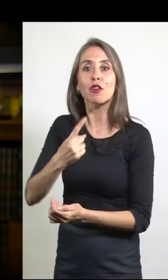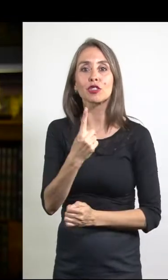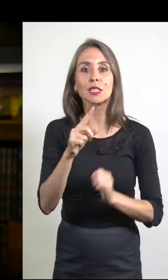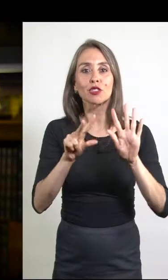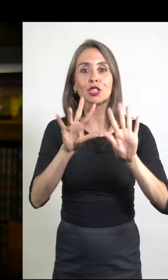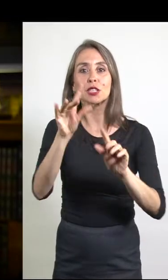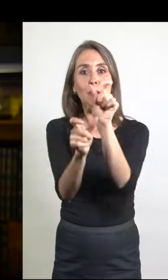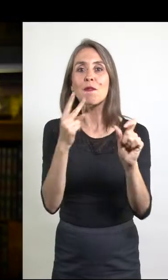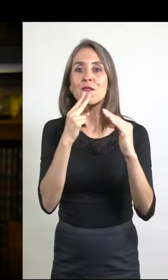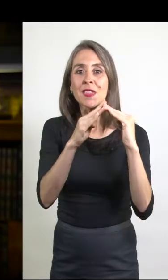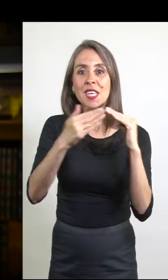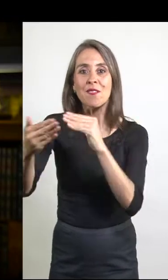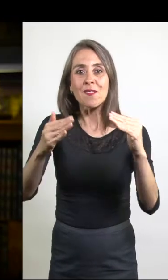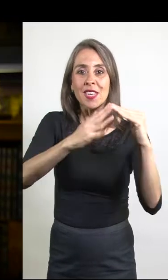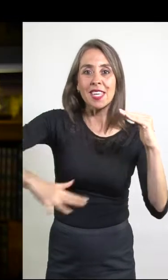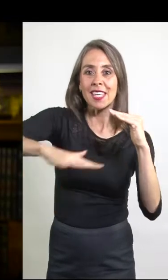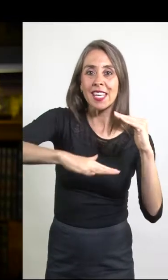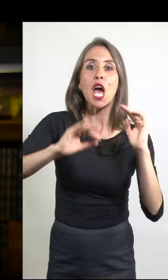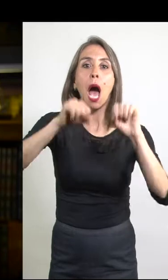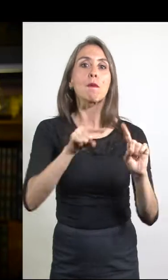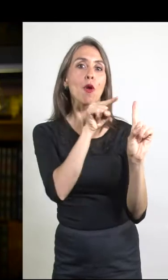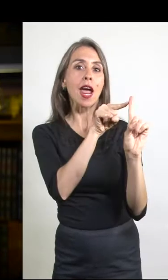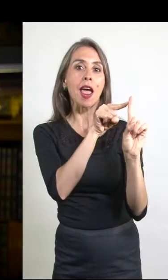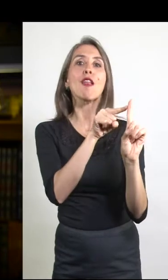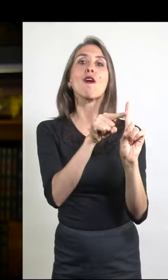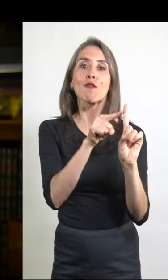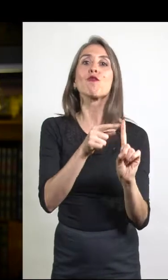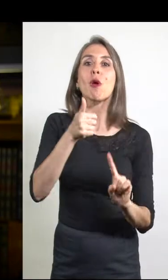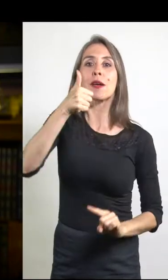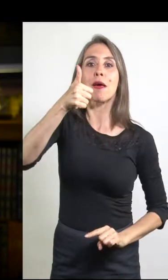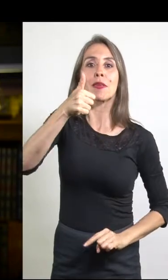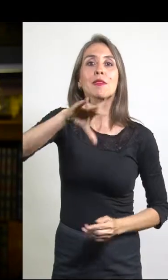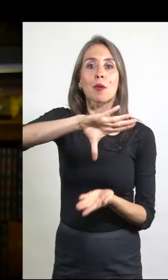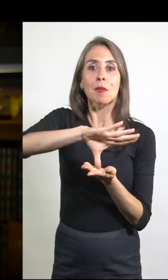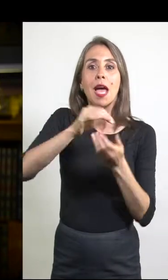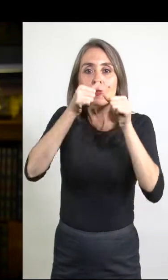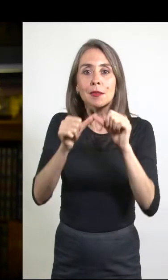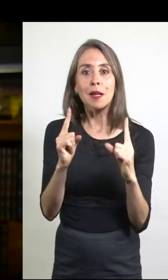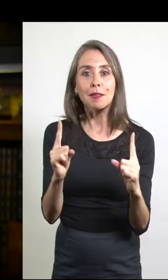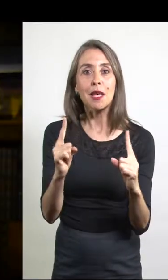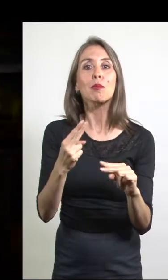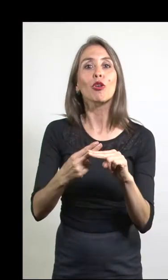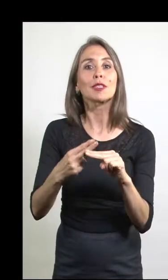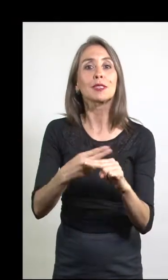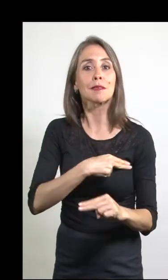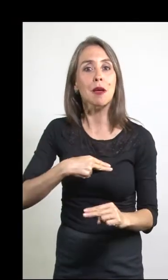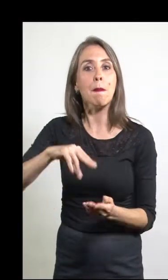vecinos que aprobaron que él fuera quien dirigiera el país durante el denominado periodo de la Patria Nueva.